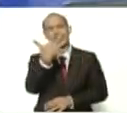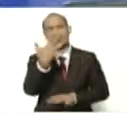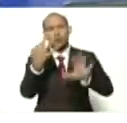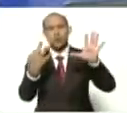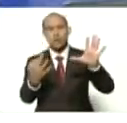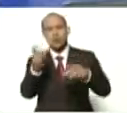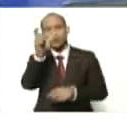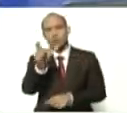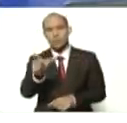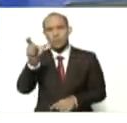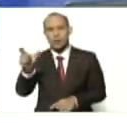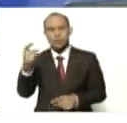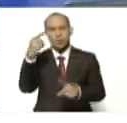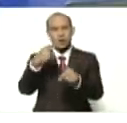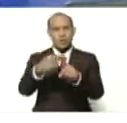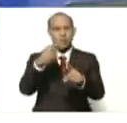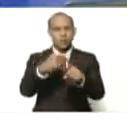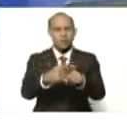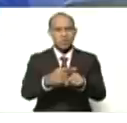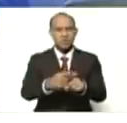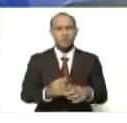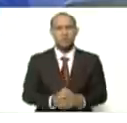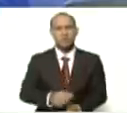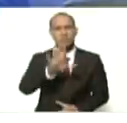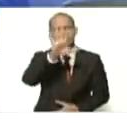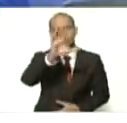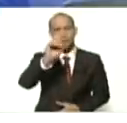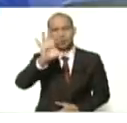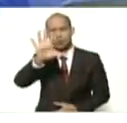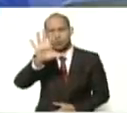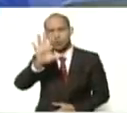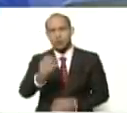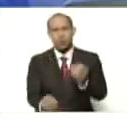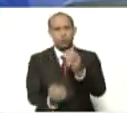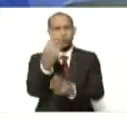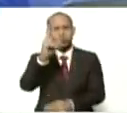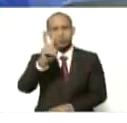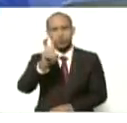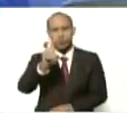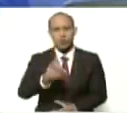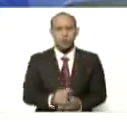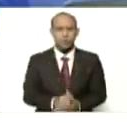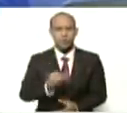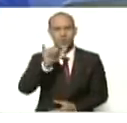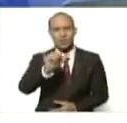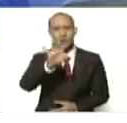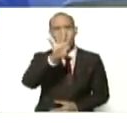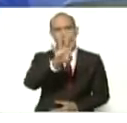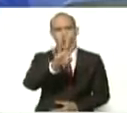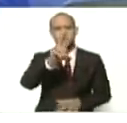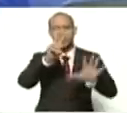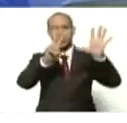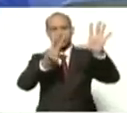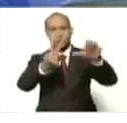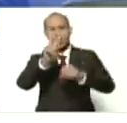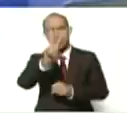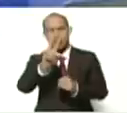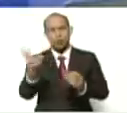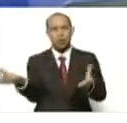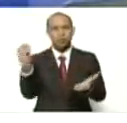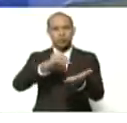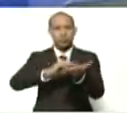casos 505 casos nuevos y 472 recuperados